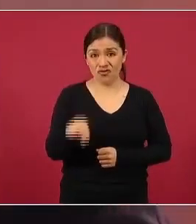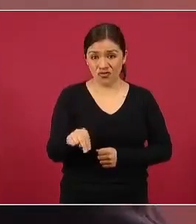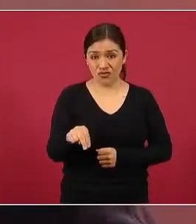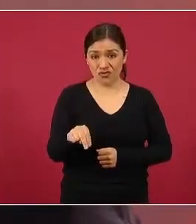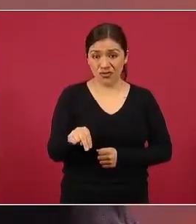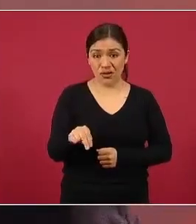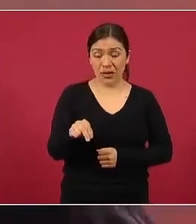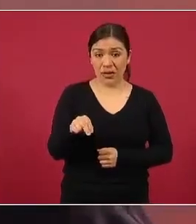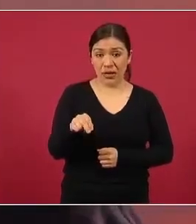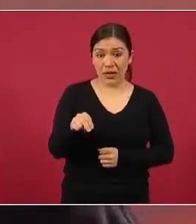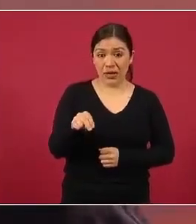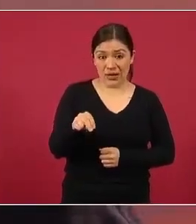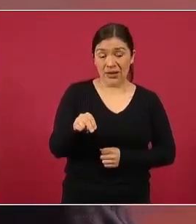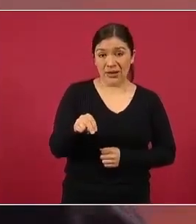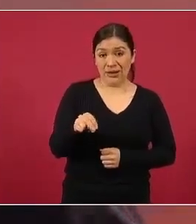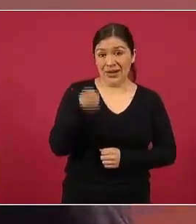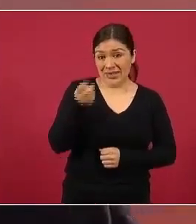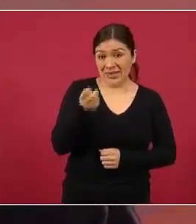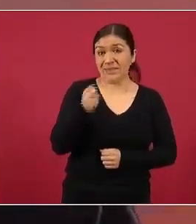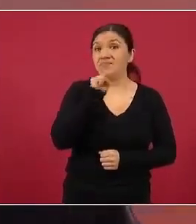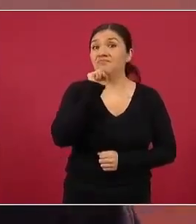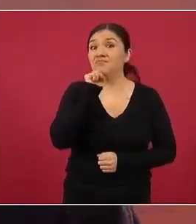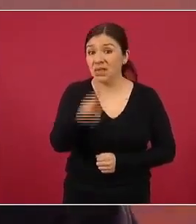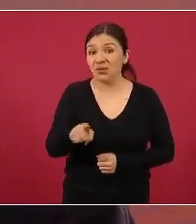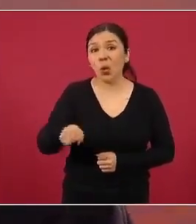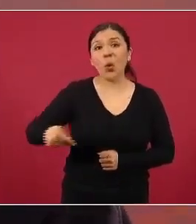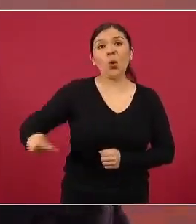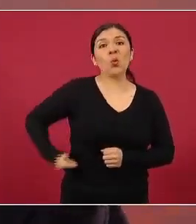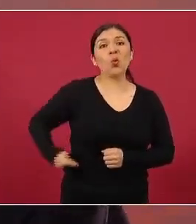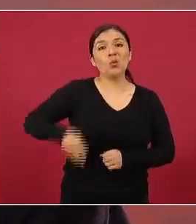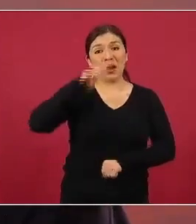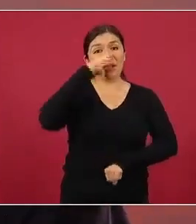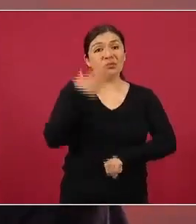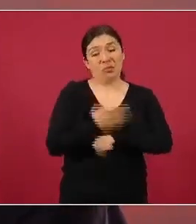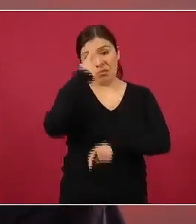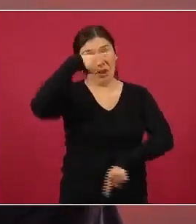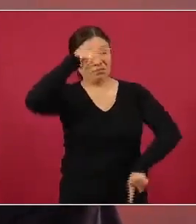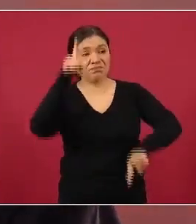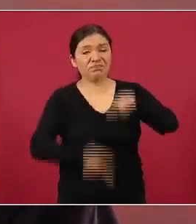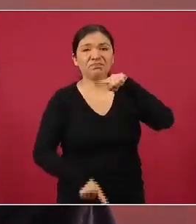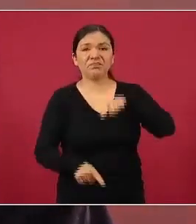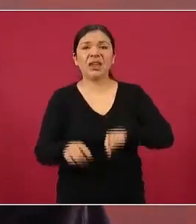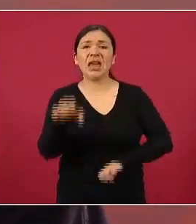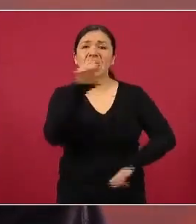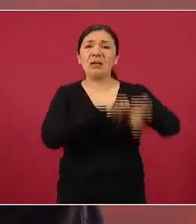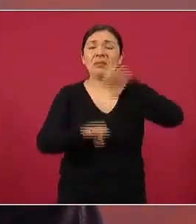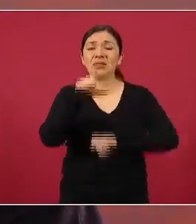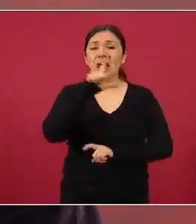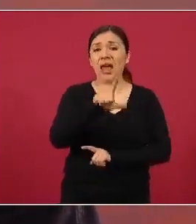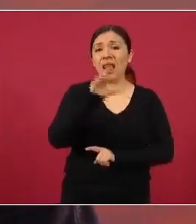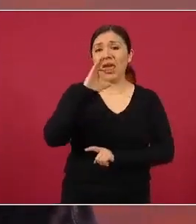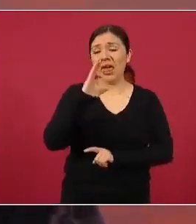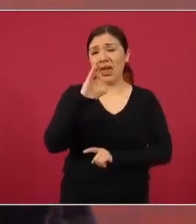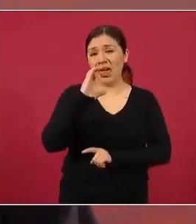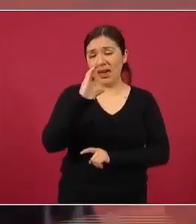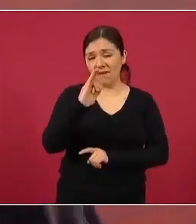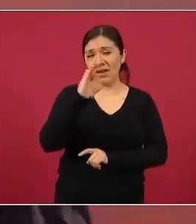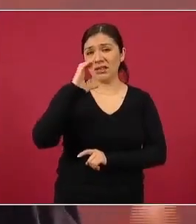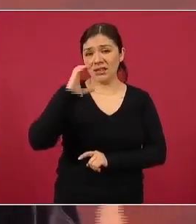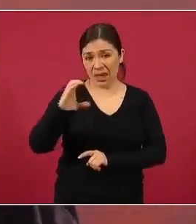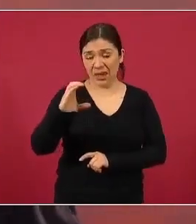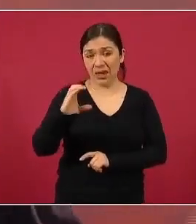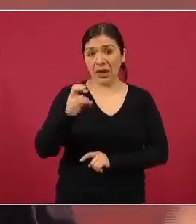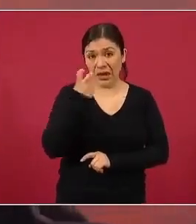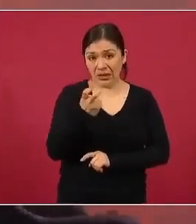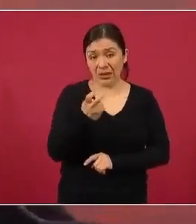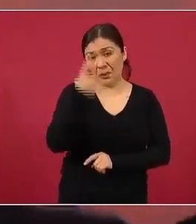el que desapareció la compañía de Luz y Fuerza del Centro y despidió a más